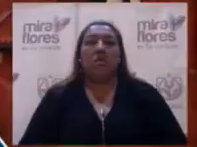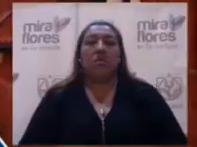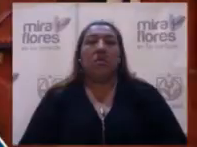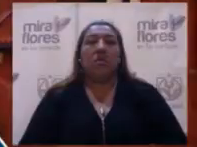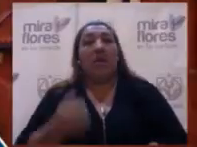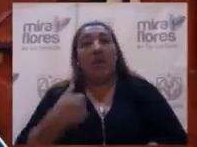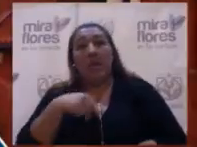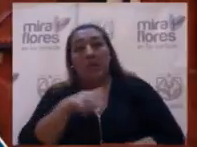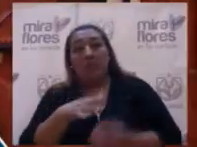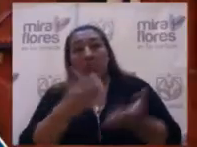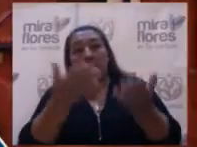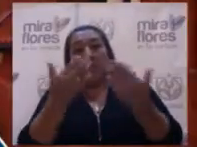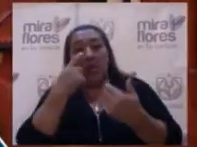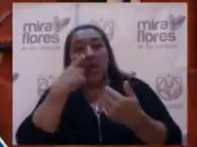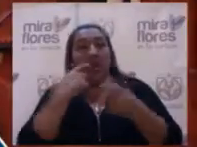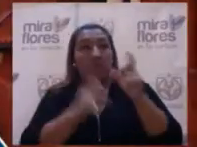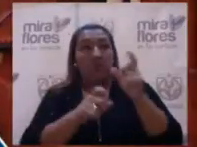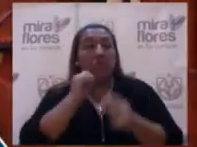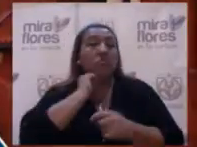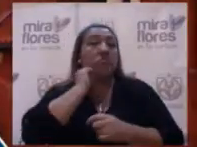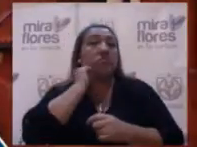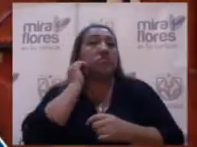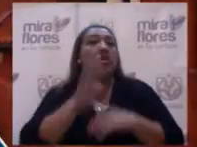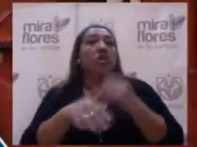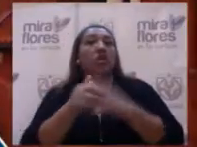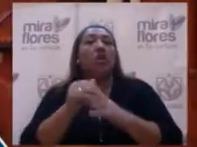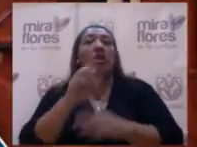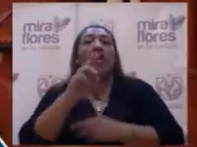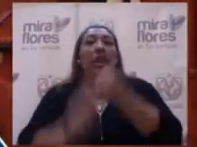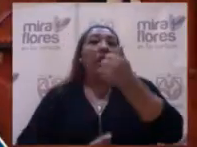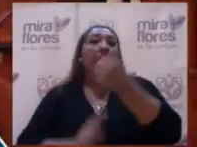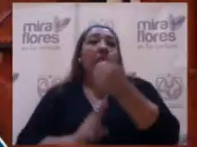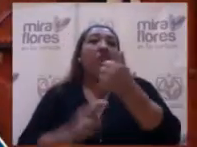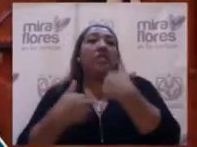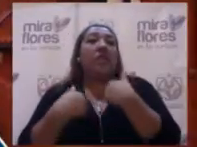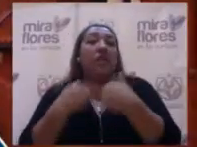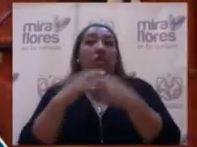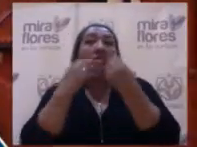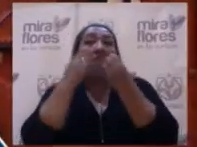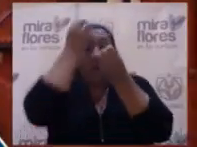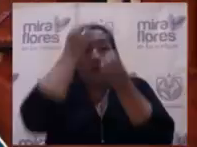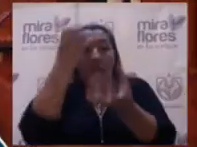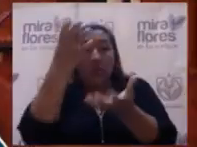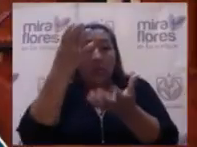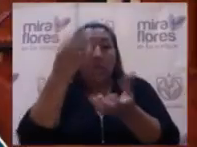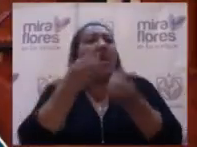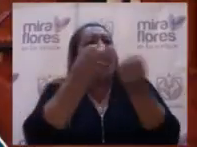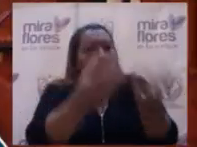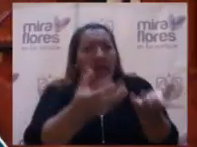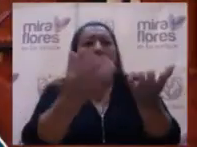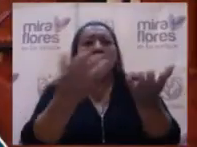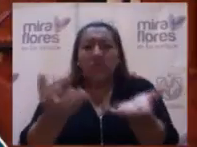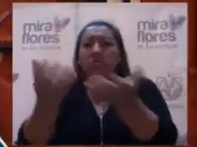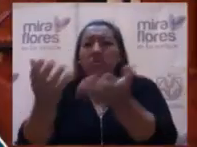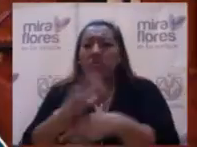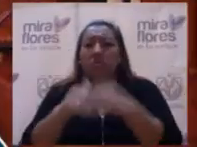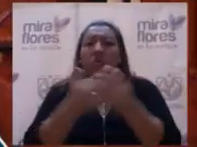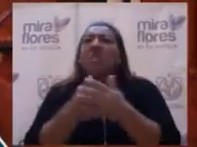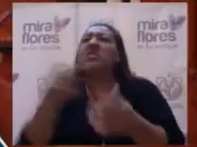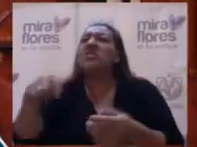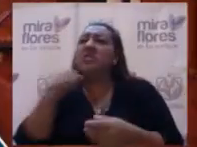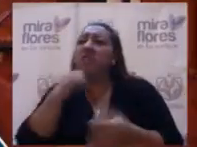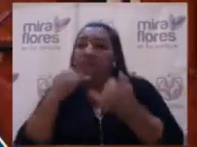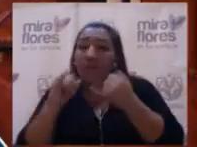Nosotros hemos querido que todos los regidores puedan tener toda la información y se han dado los elementos propios